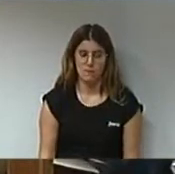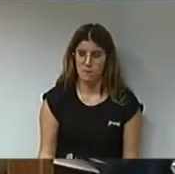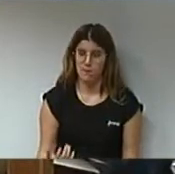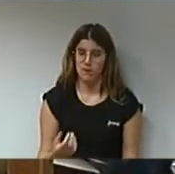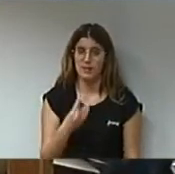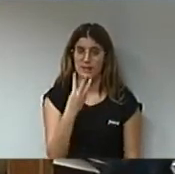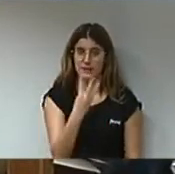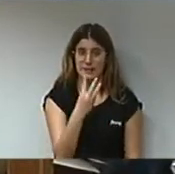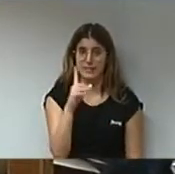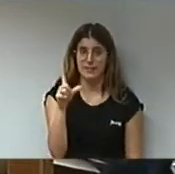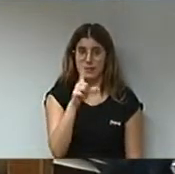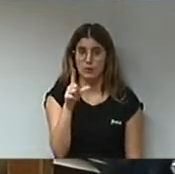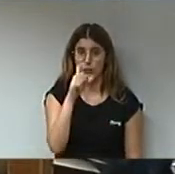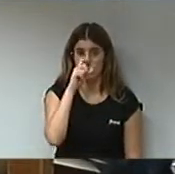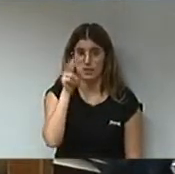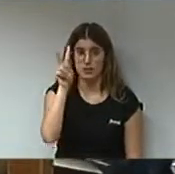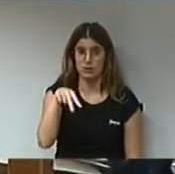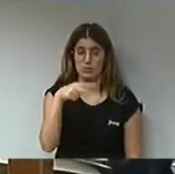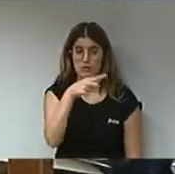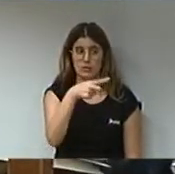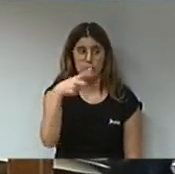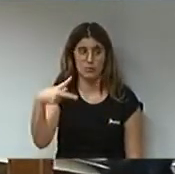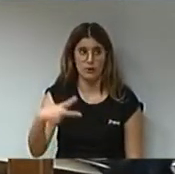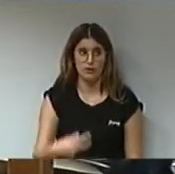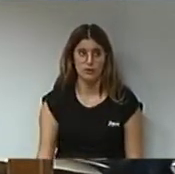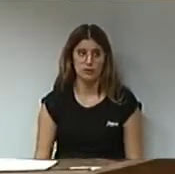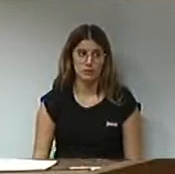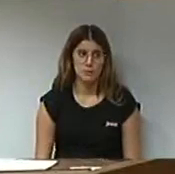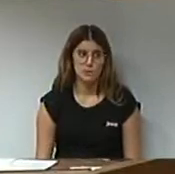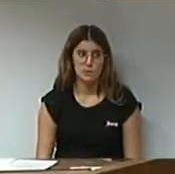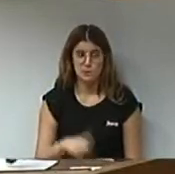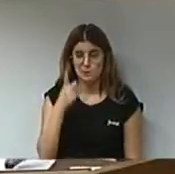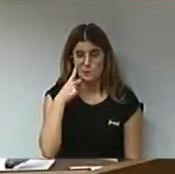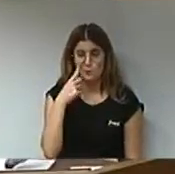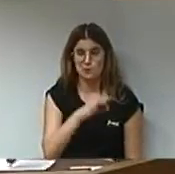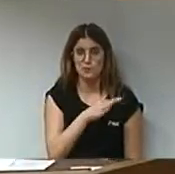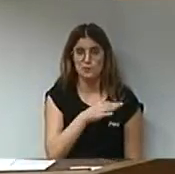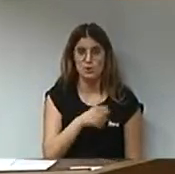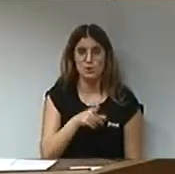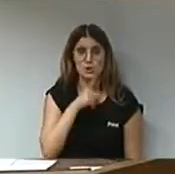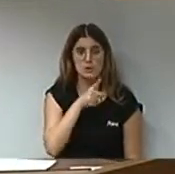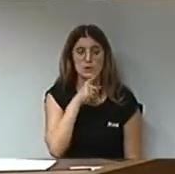3 de julio de 2012. Mire, señor Puig, no